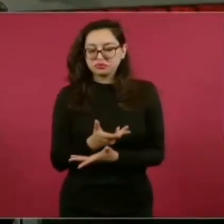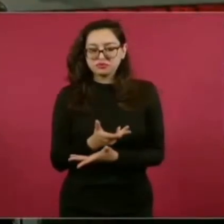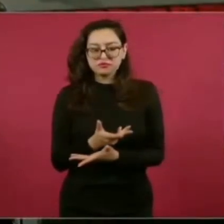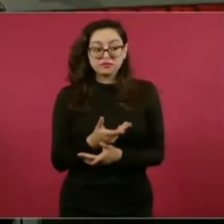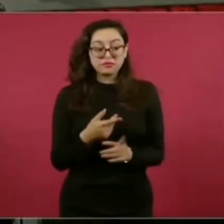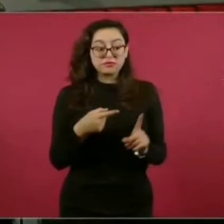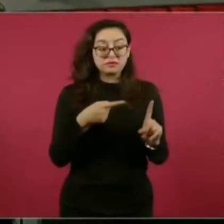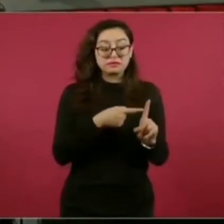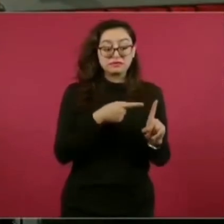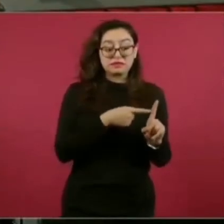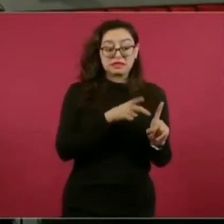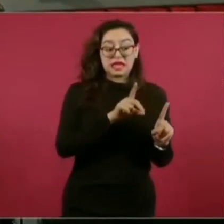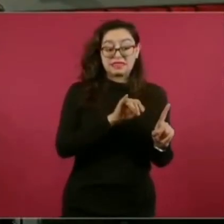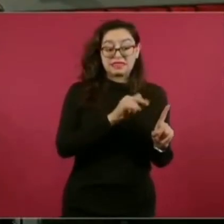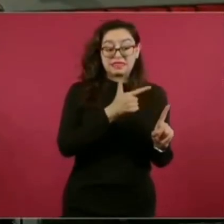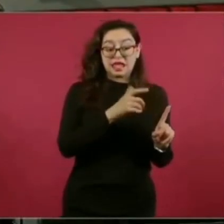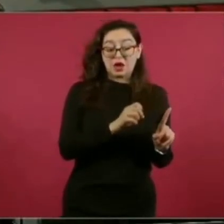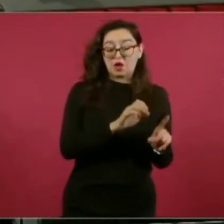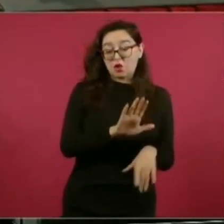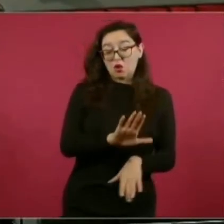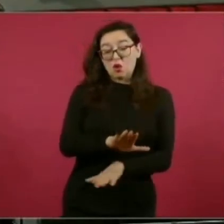Con todo.